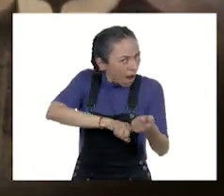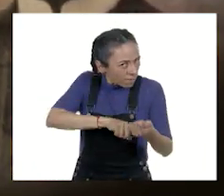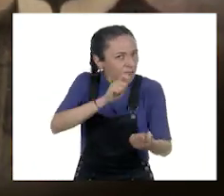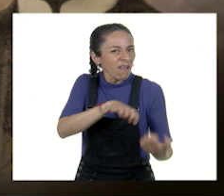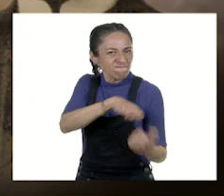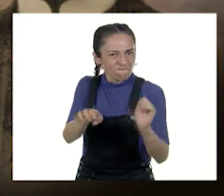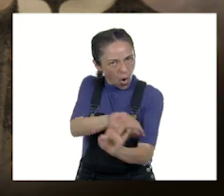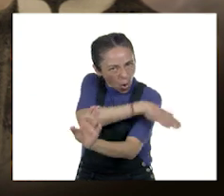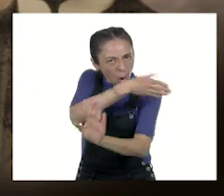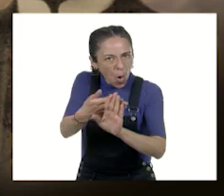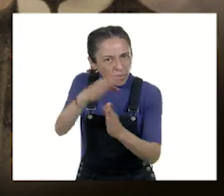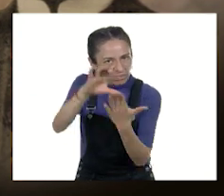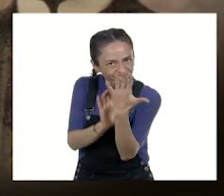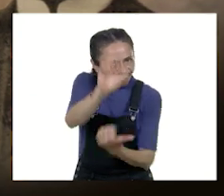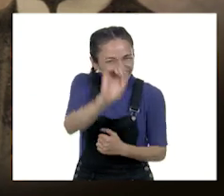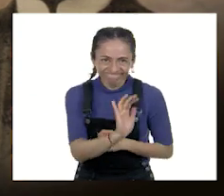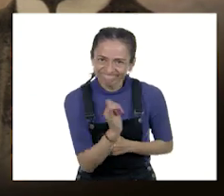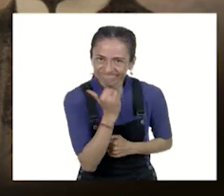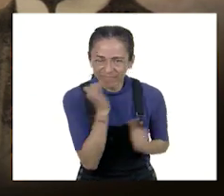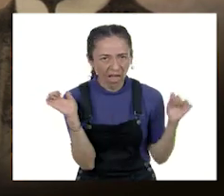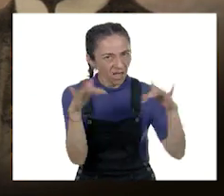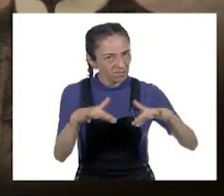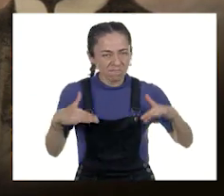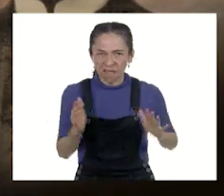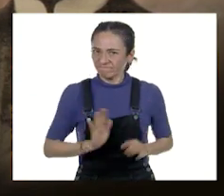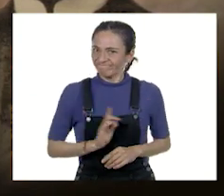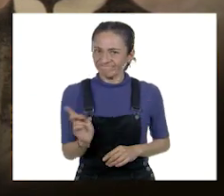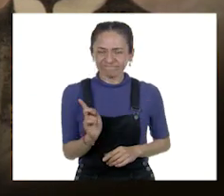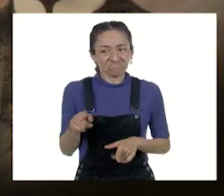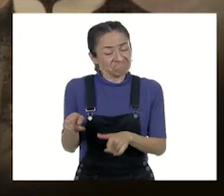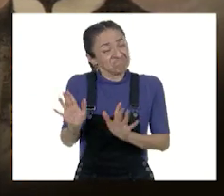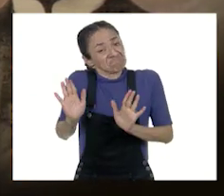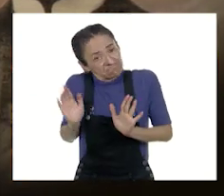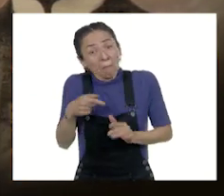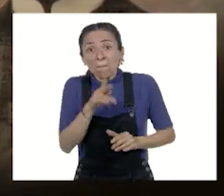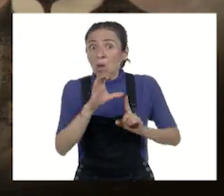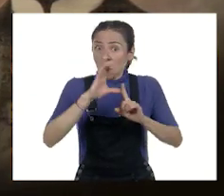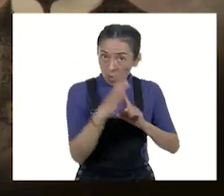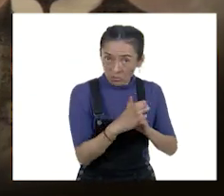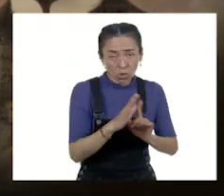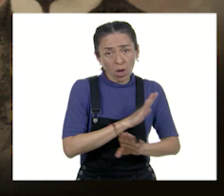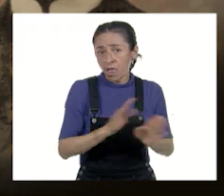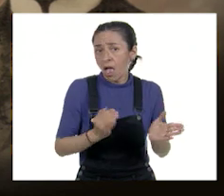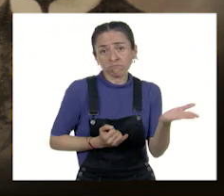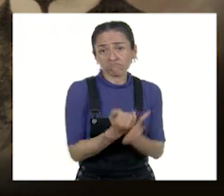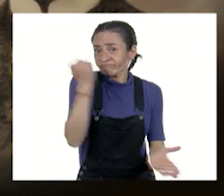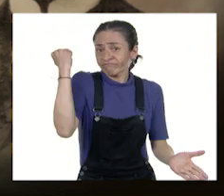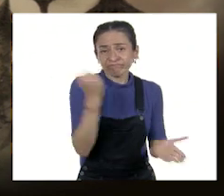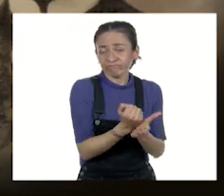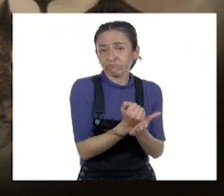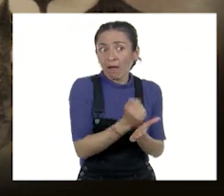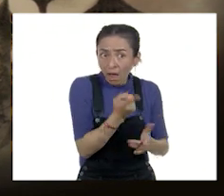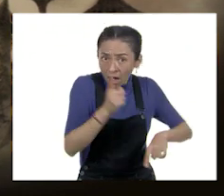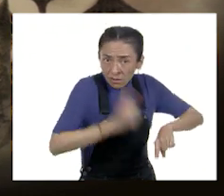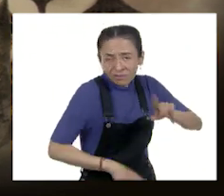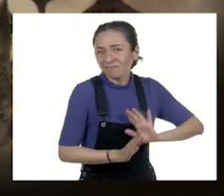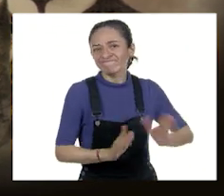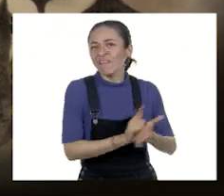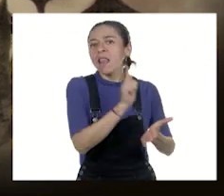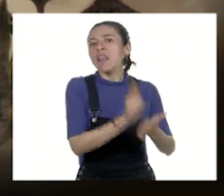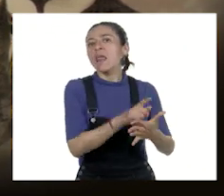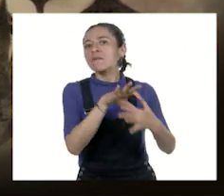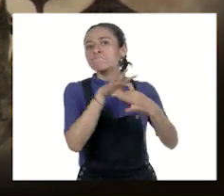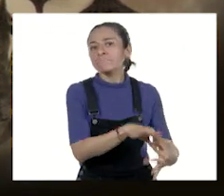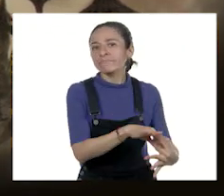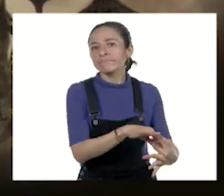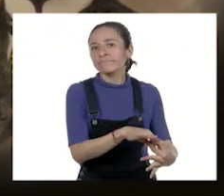Asamblea podrá aceptar al señor Ezquerro, pero la comisión por ningún motivo retirará ese dictamen, porque está conforme a la ley. Primero